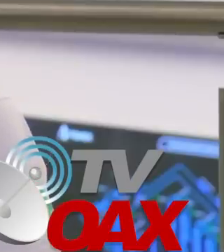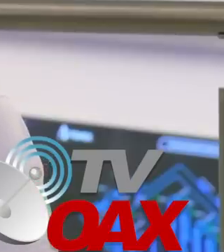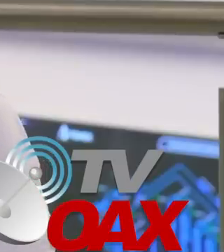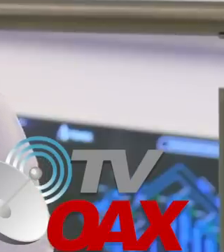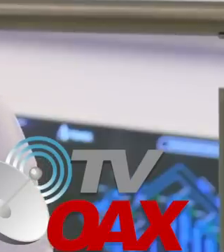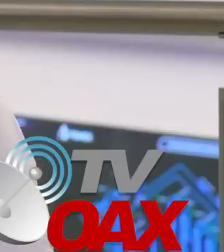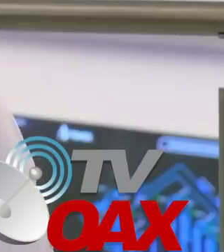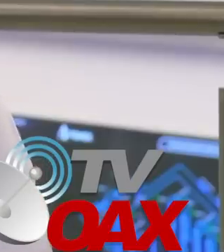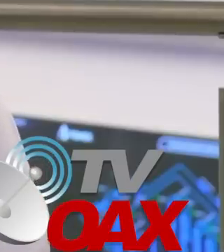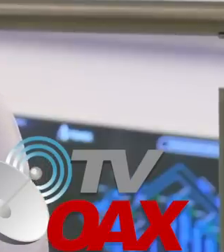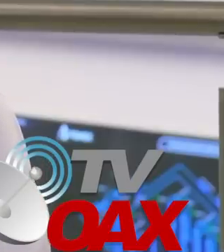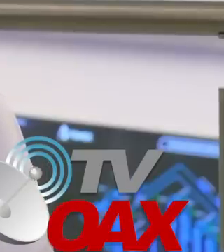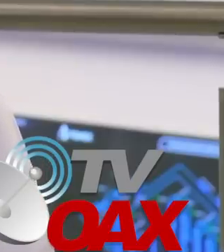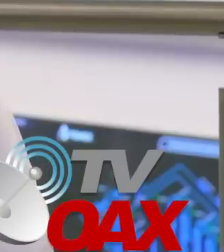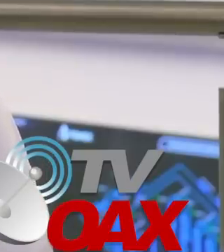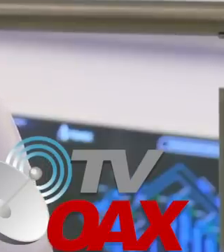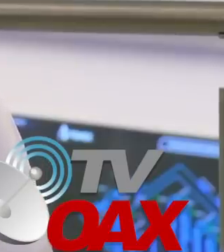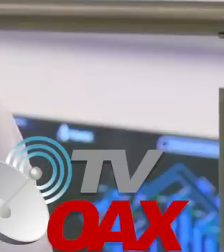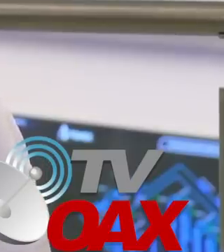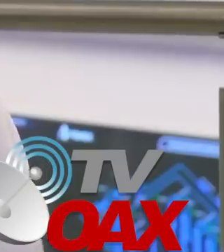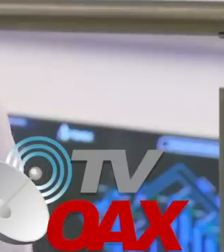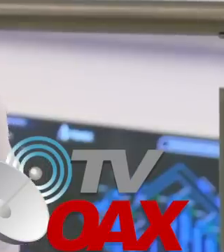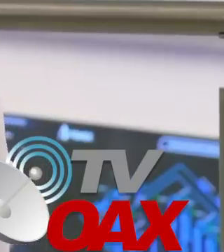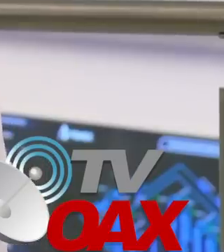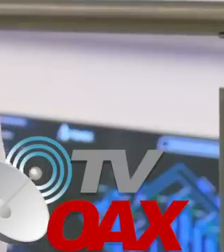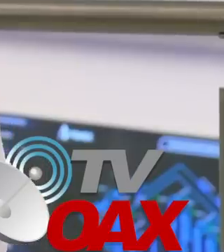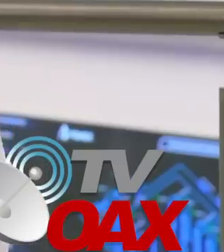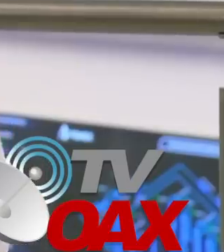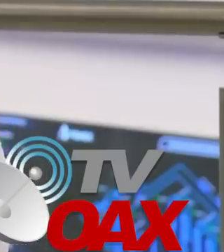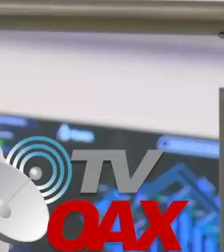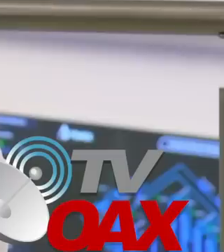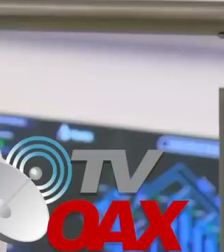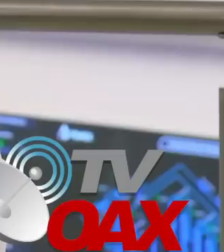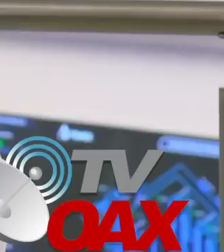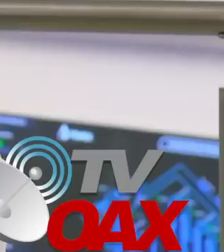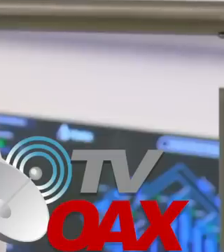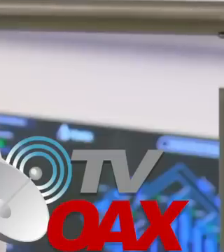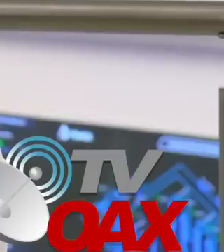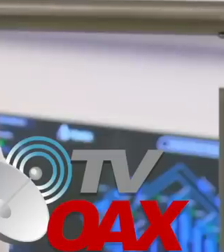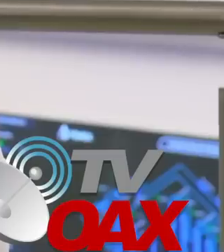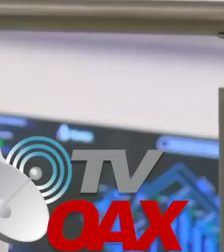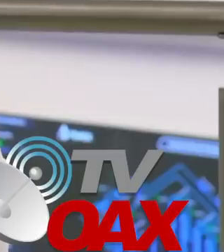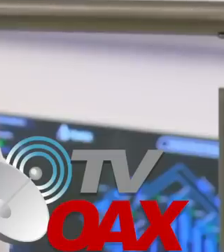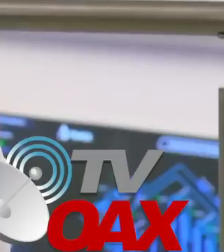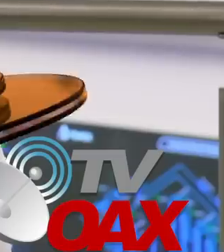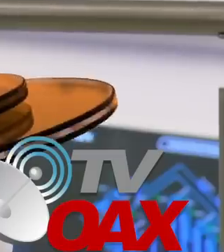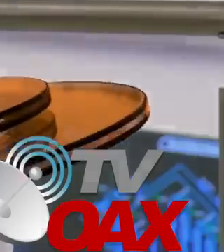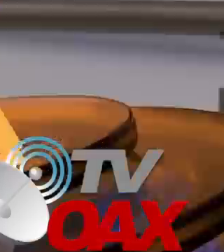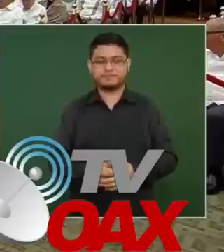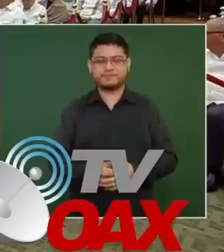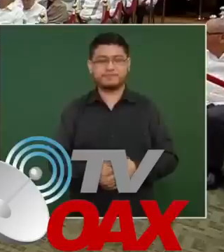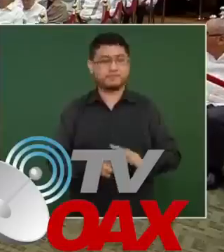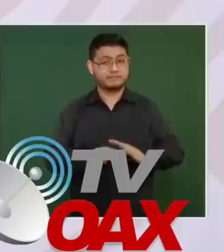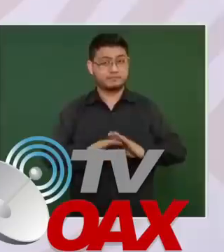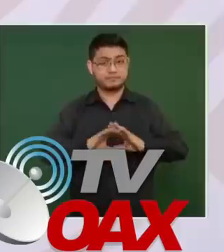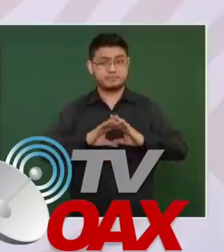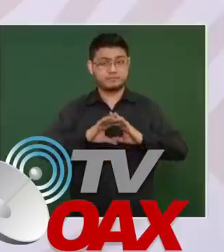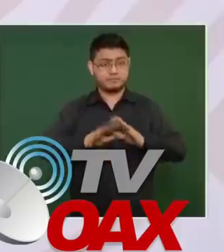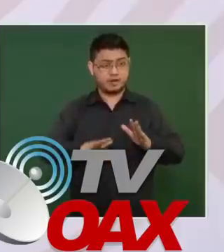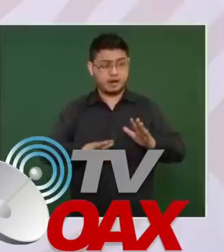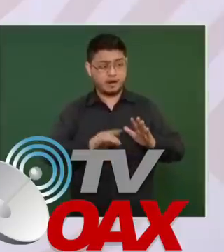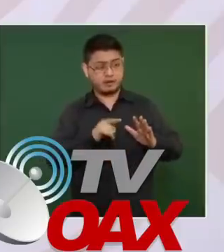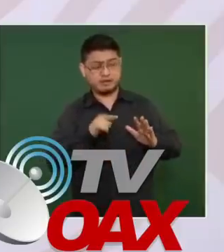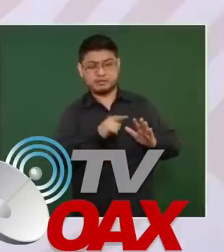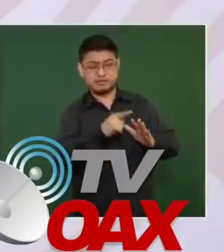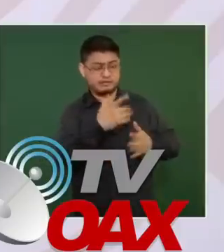tenemos cámaras en toda la refinería, porque también aquí se va a cuidar la seguridad física. Ya detuvimos la caída